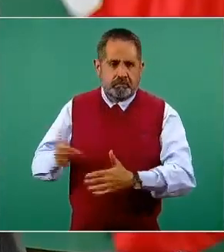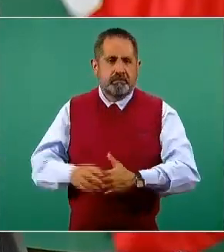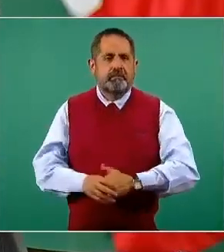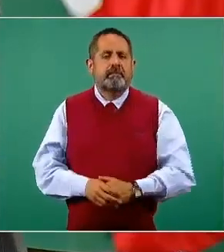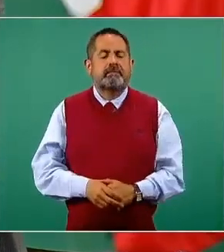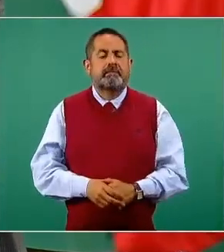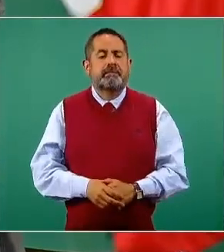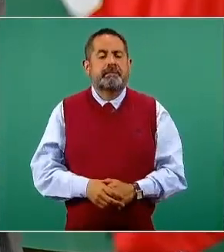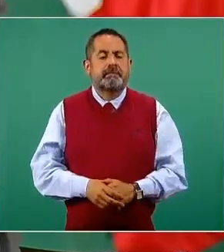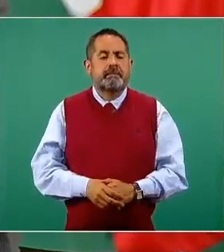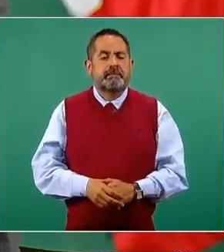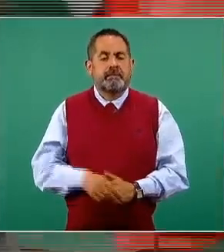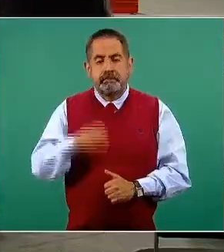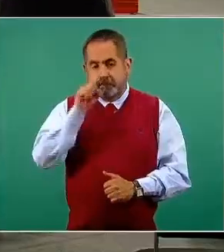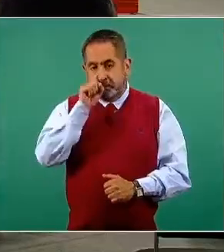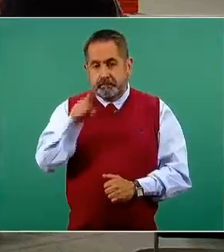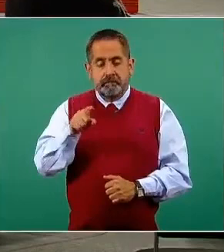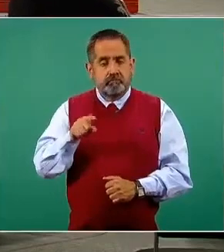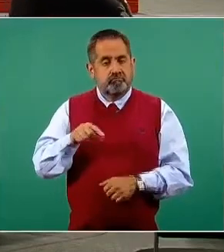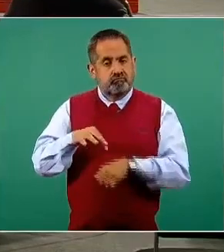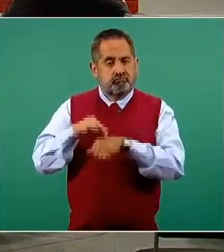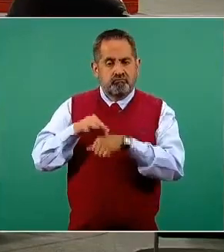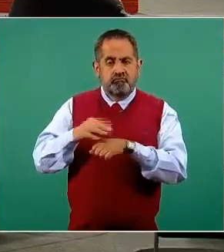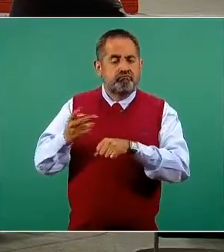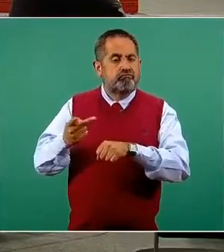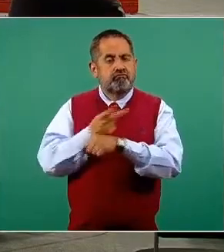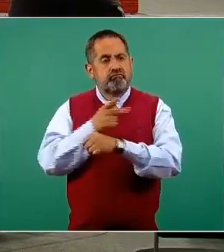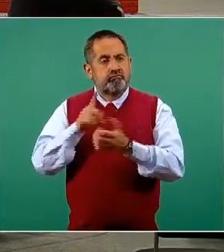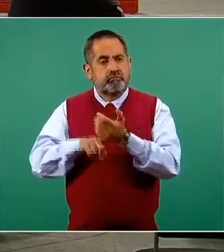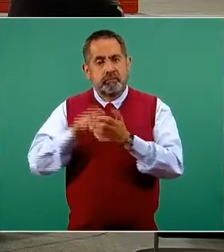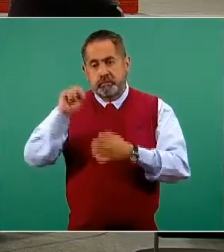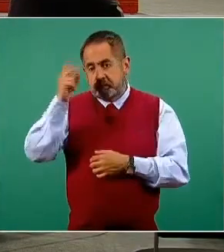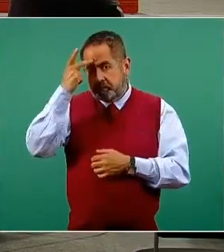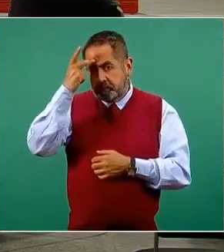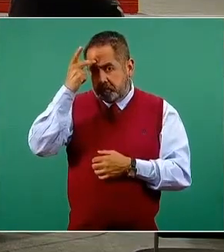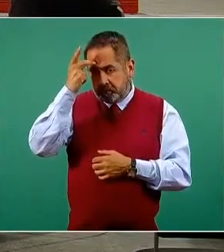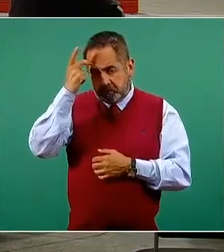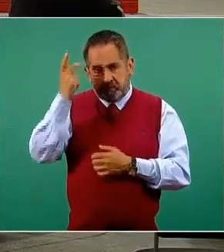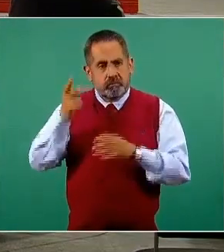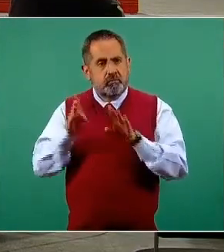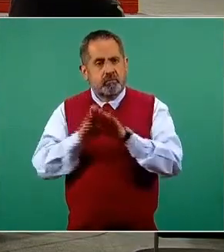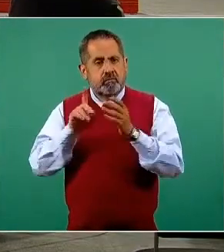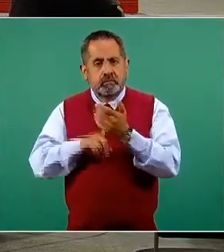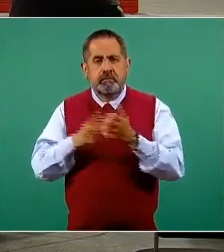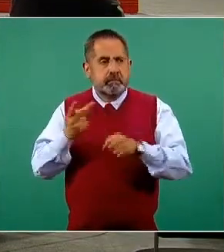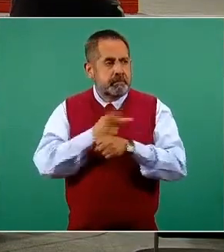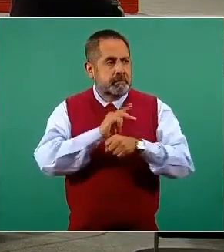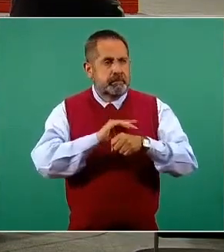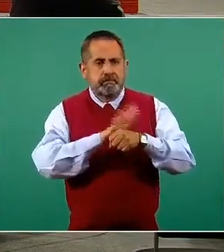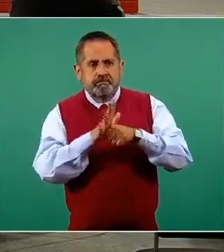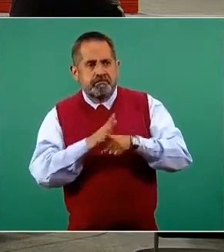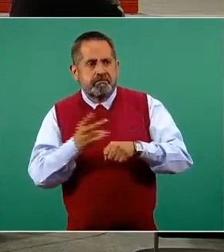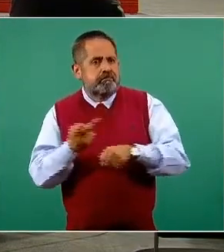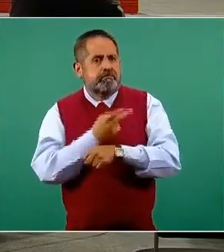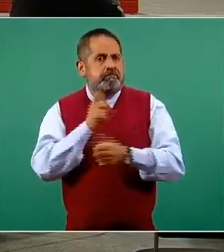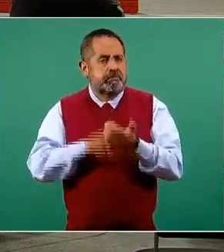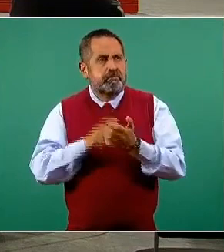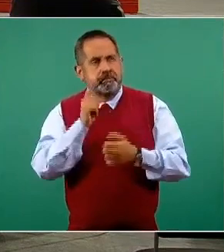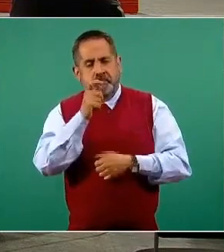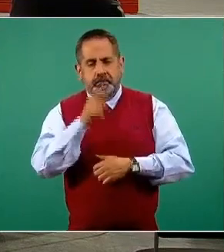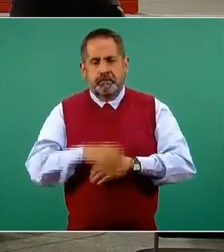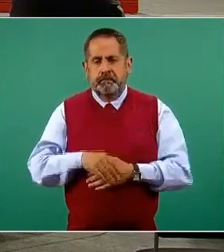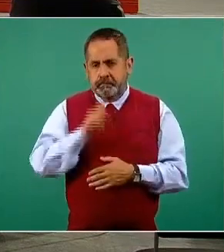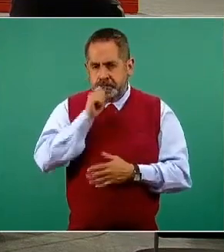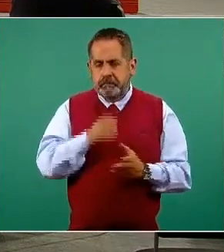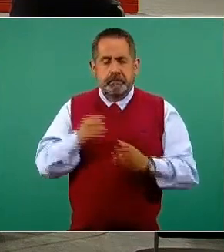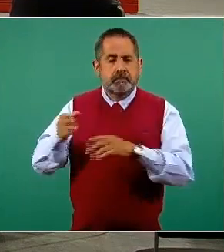gracias. Y nos va a compartir la experiencia y la práctica de San Luis Potosí en la respuesta a la epidemia. Entonces vamos a pedirle a la doctora